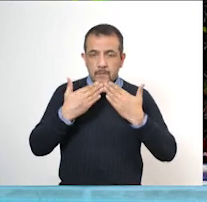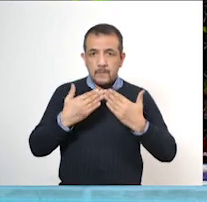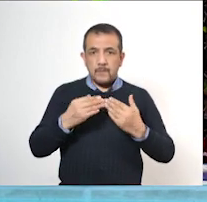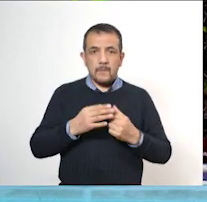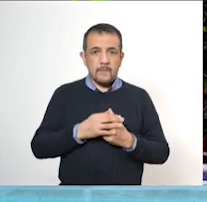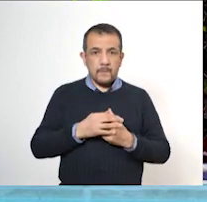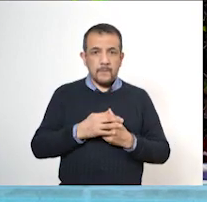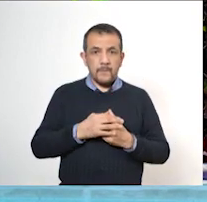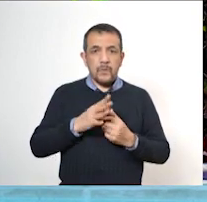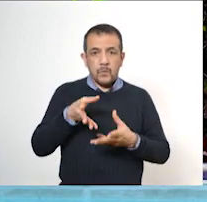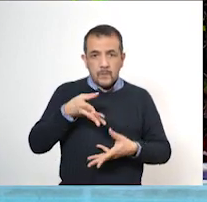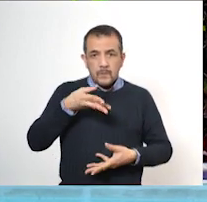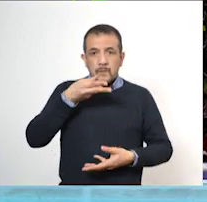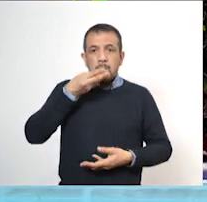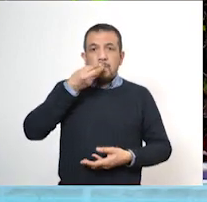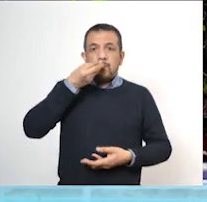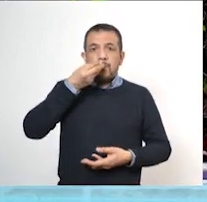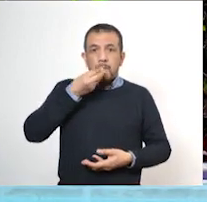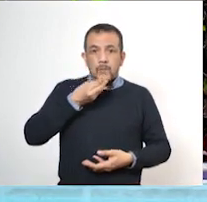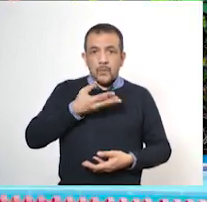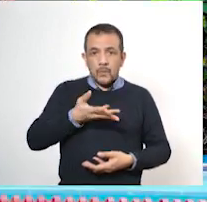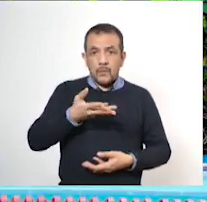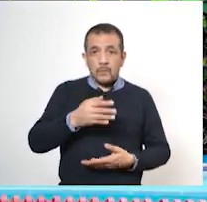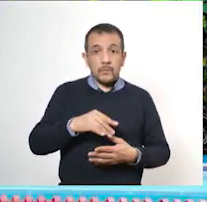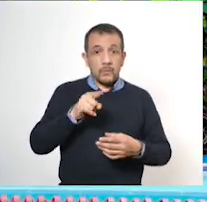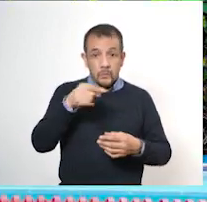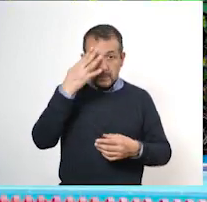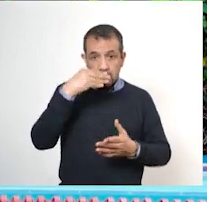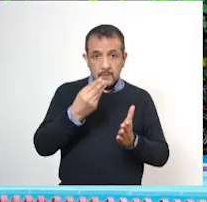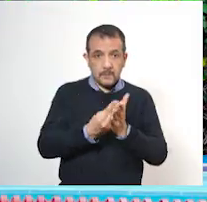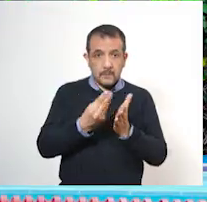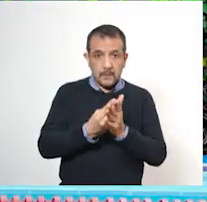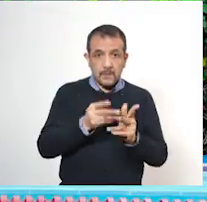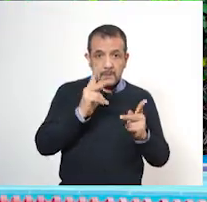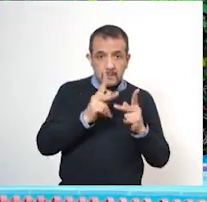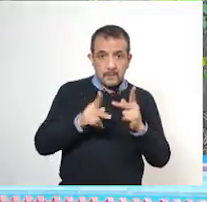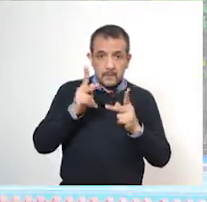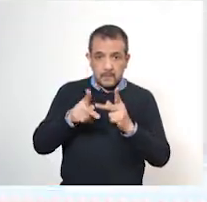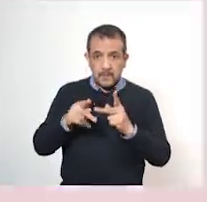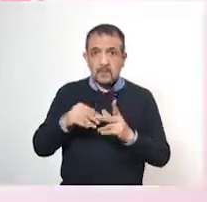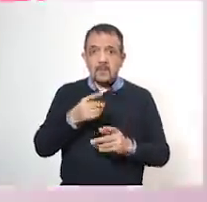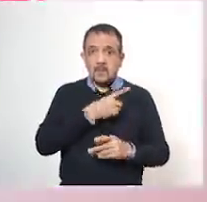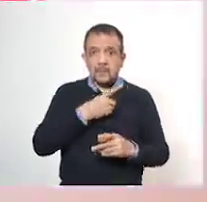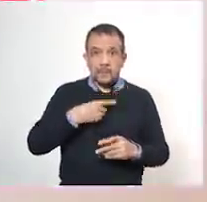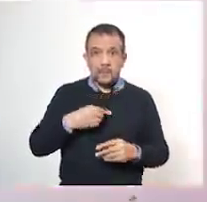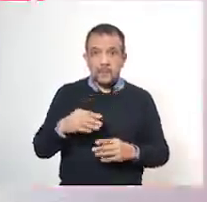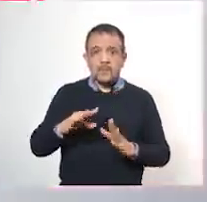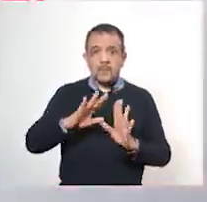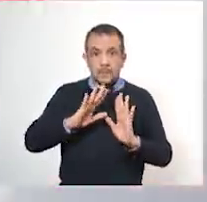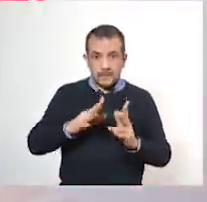movimiento. Inhalo una vez más. Y después de cada pausa, activa tu mente.